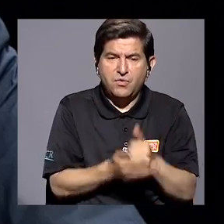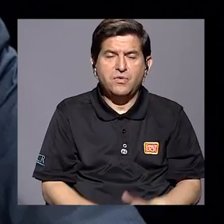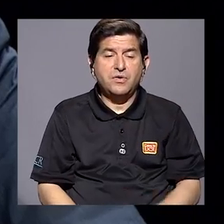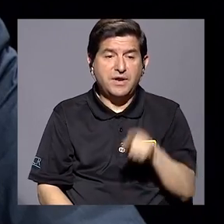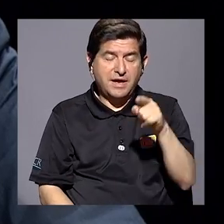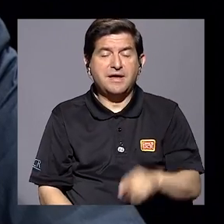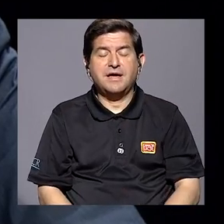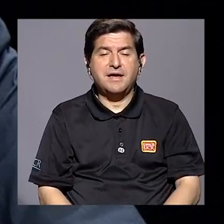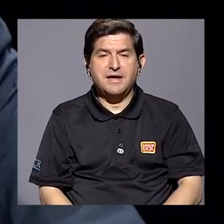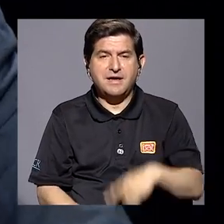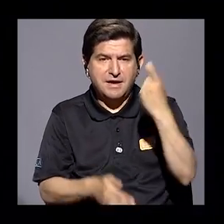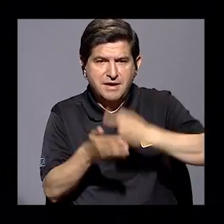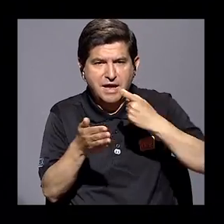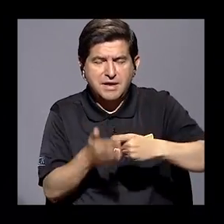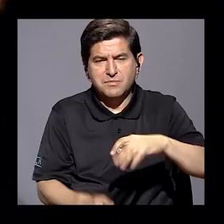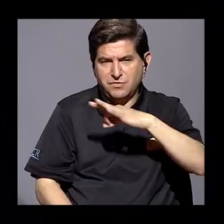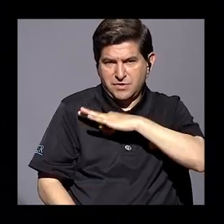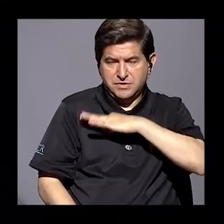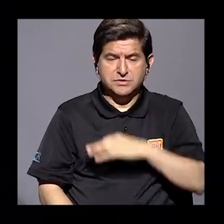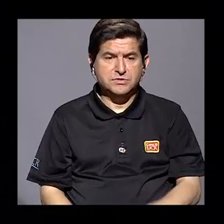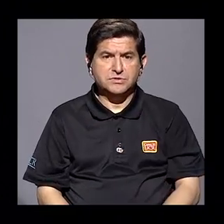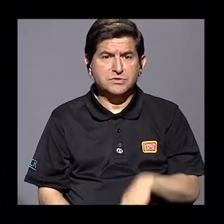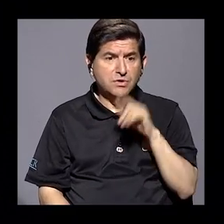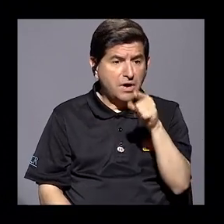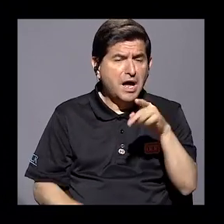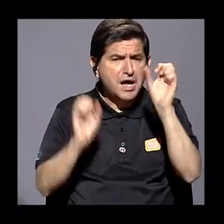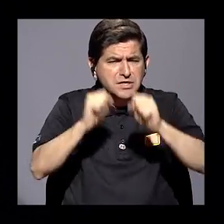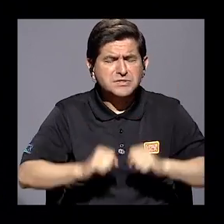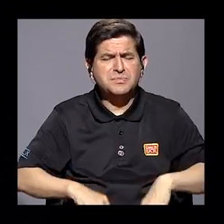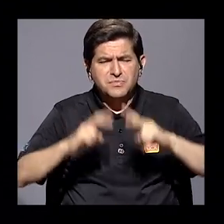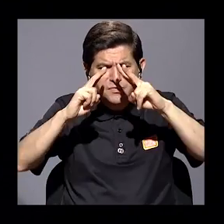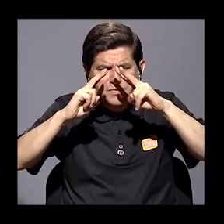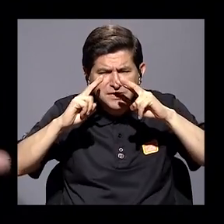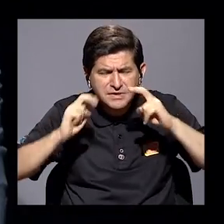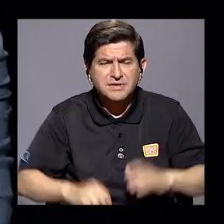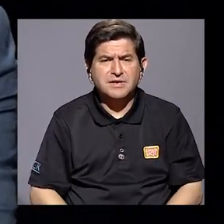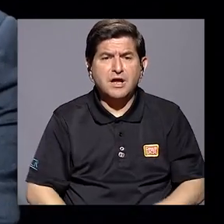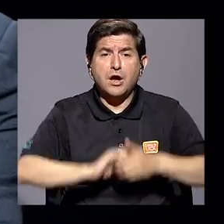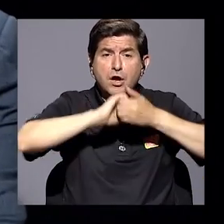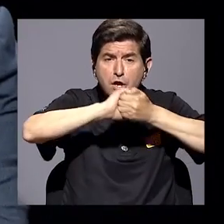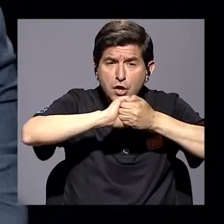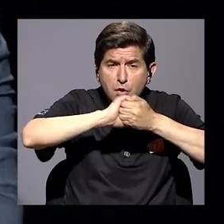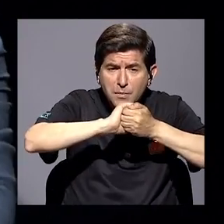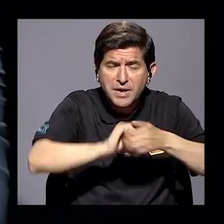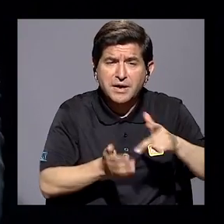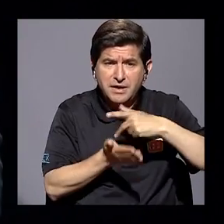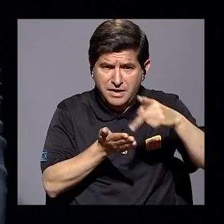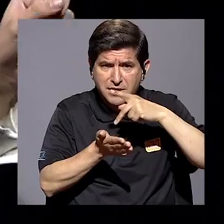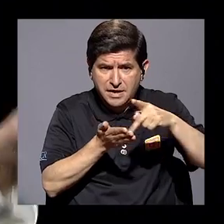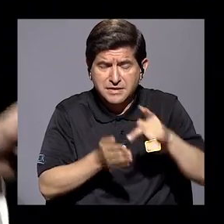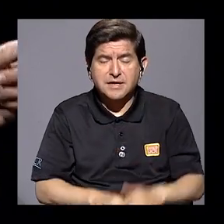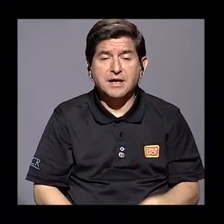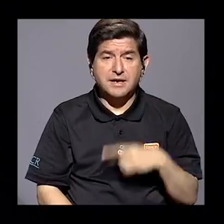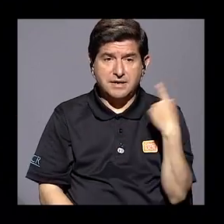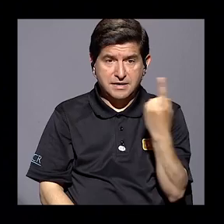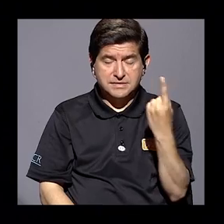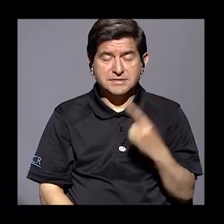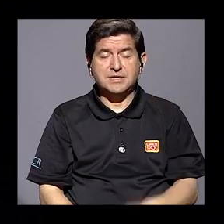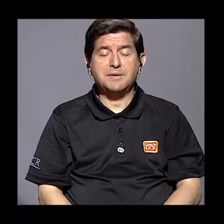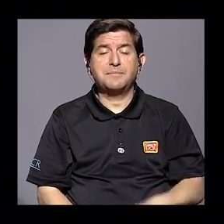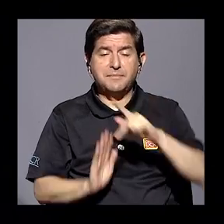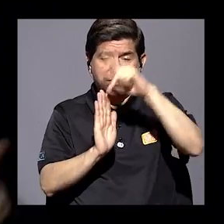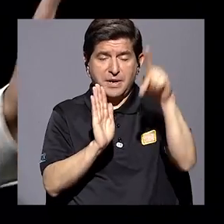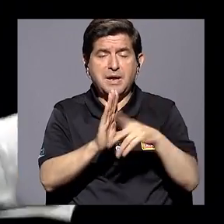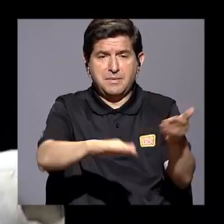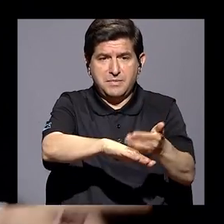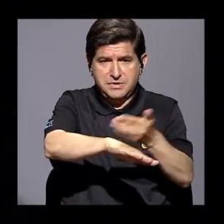era el impuesto sobre los dividendos digo que haya y eso no es en blanco y negro ahí se pueden buscar más los cultivos deberían poder impuestos siempre bajo el principio de la